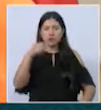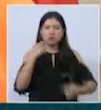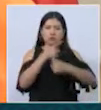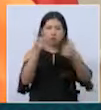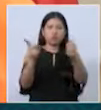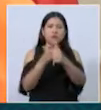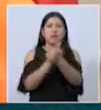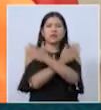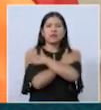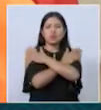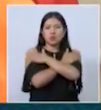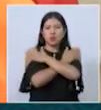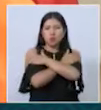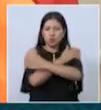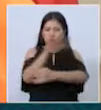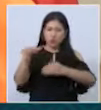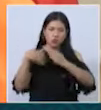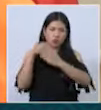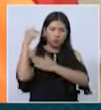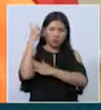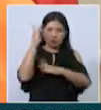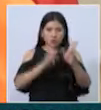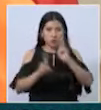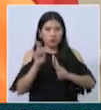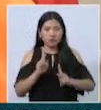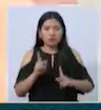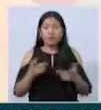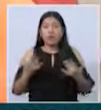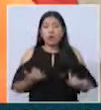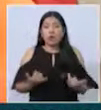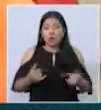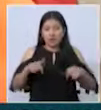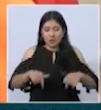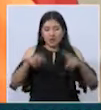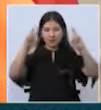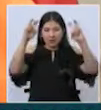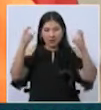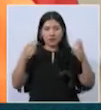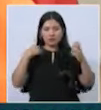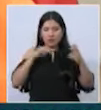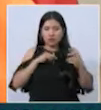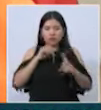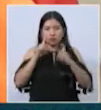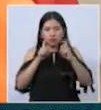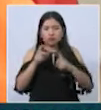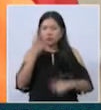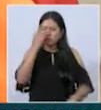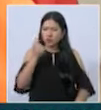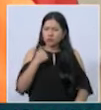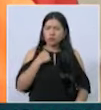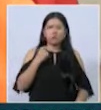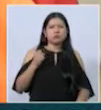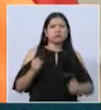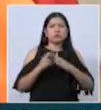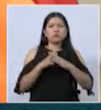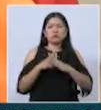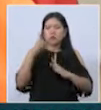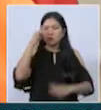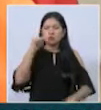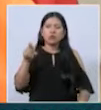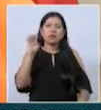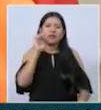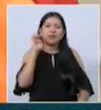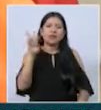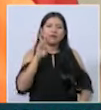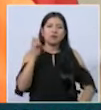pueblo boliviano. Hoy en esta entrevista nace por el llamado del expresidente Evo